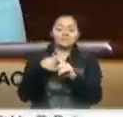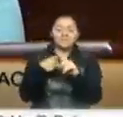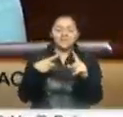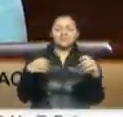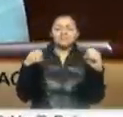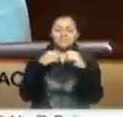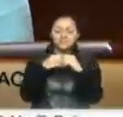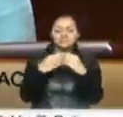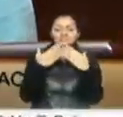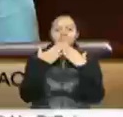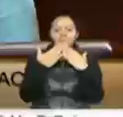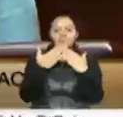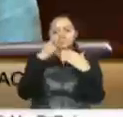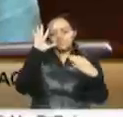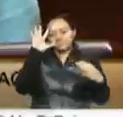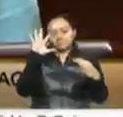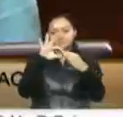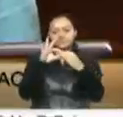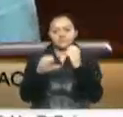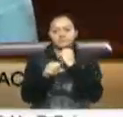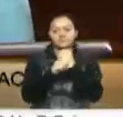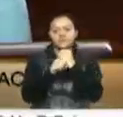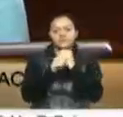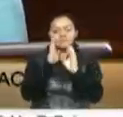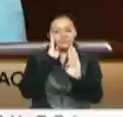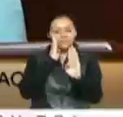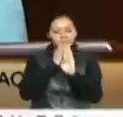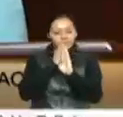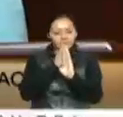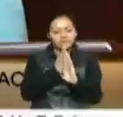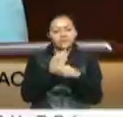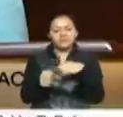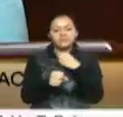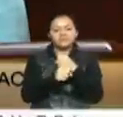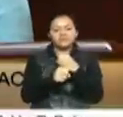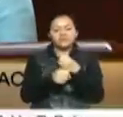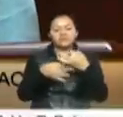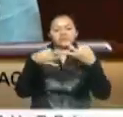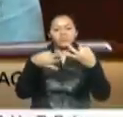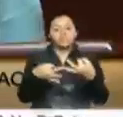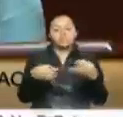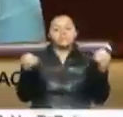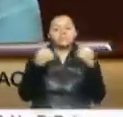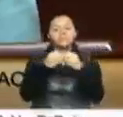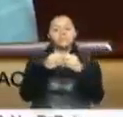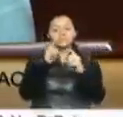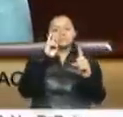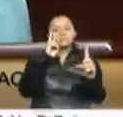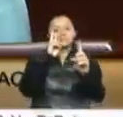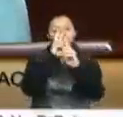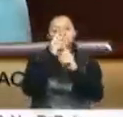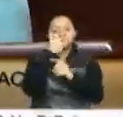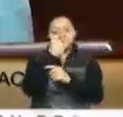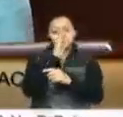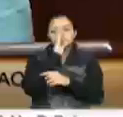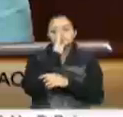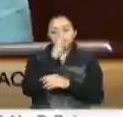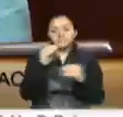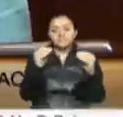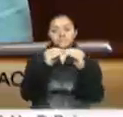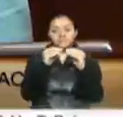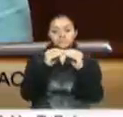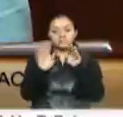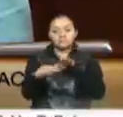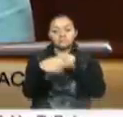todo, gracias por la coherencia, por la lealtad, por el trabajo cumplido y por poder mirar de frente siempre y a los